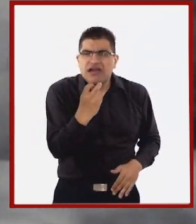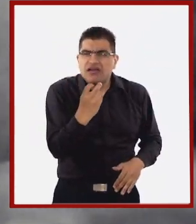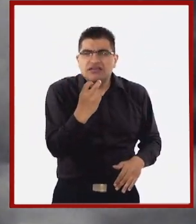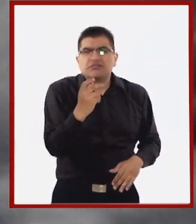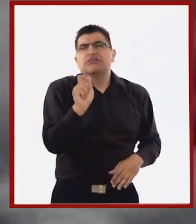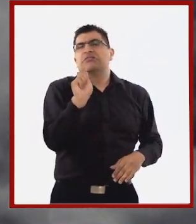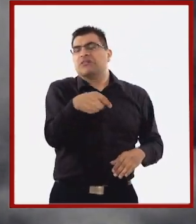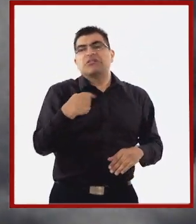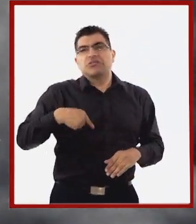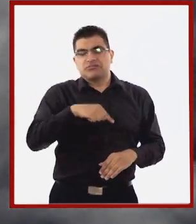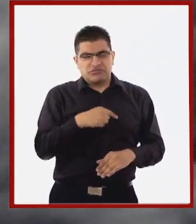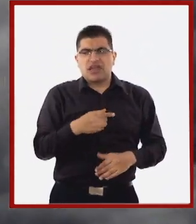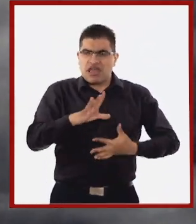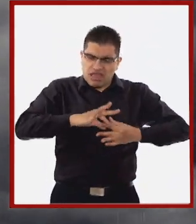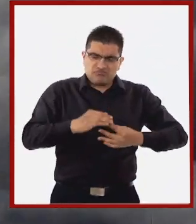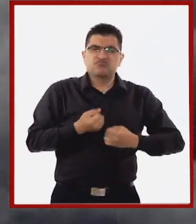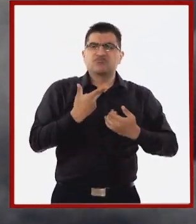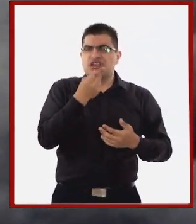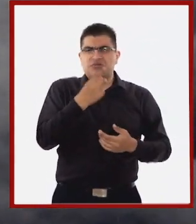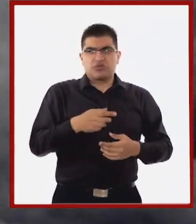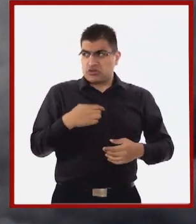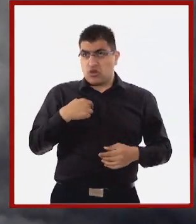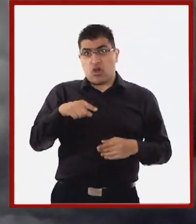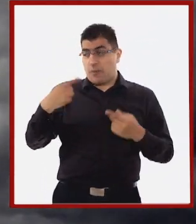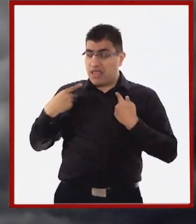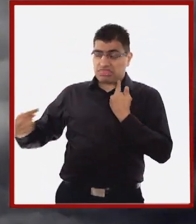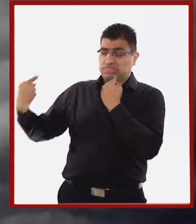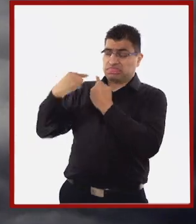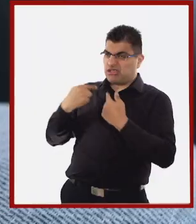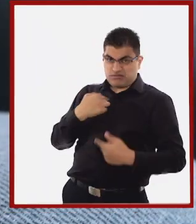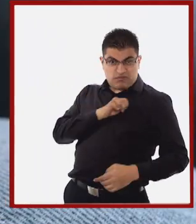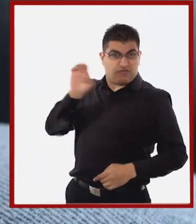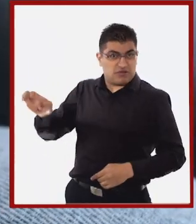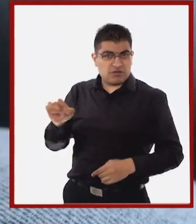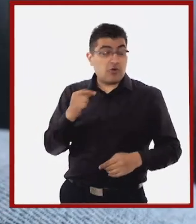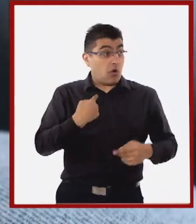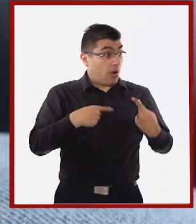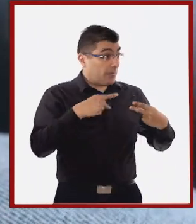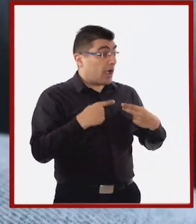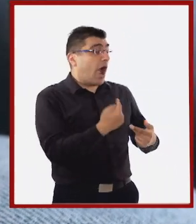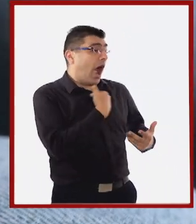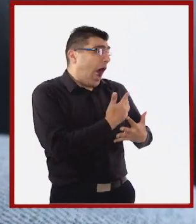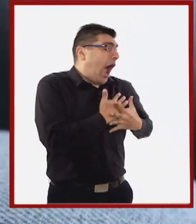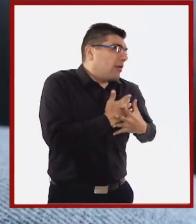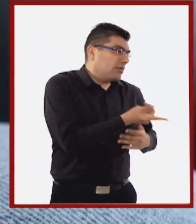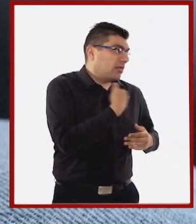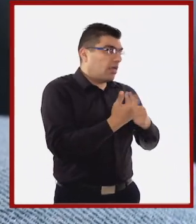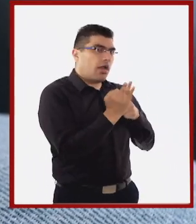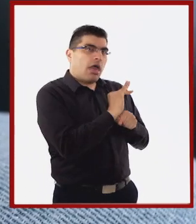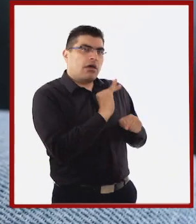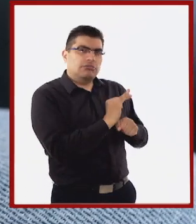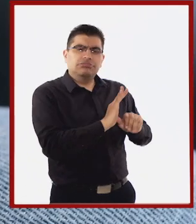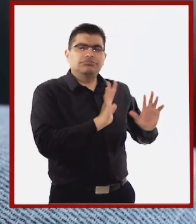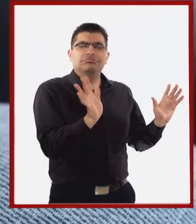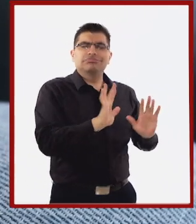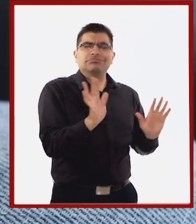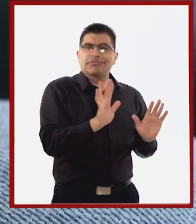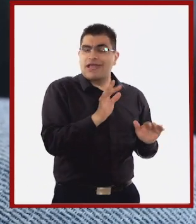piloto nos tira netas. Ni odio a los que pelean contra mí, ni amo a los que defiendo. Cuando alguien nos cuenta